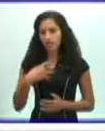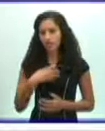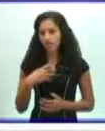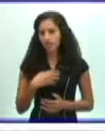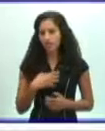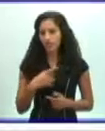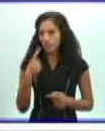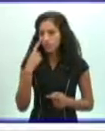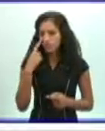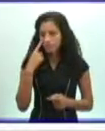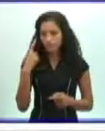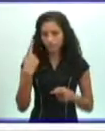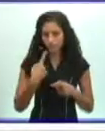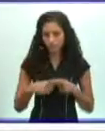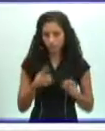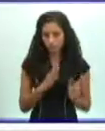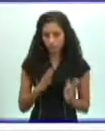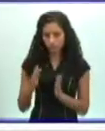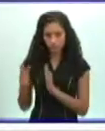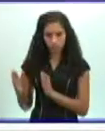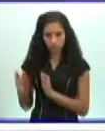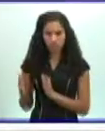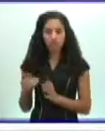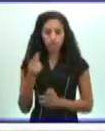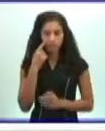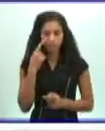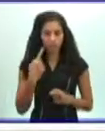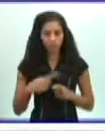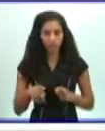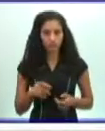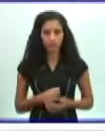hacerlo en este mismo orden. Vamos a ver.